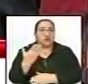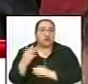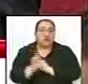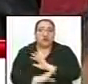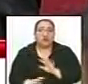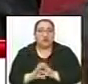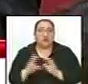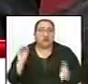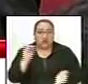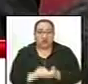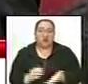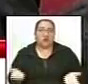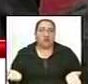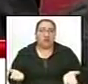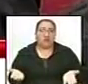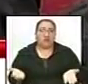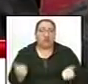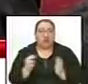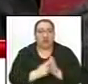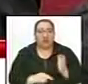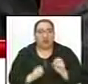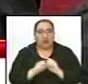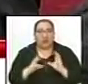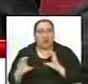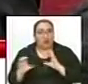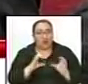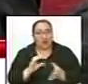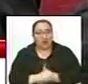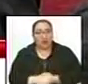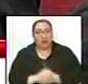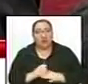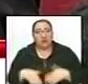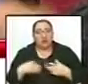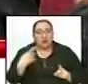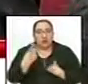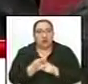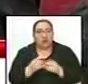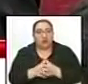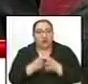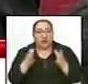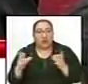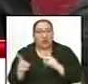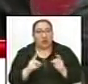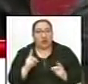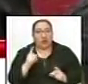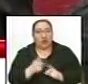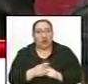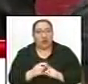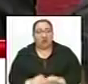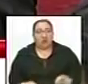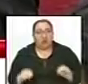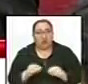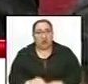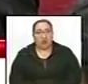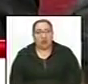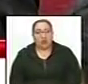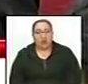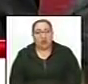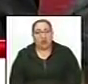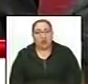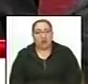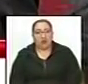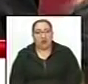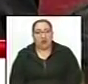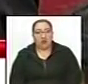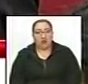blindaje. Pongamos las reglas claras, discutamos si podemos ampliar esta discusión al soberano de este